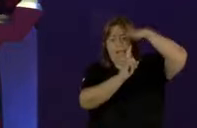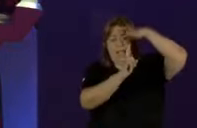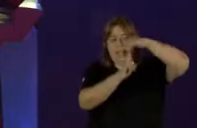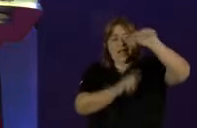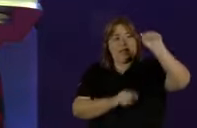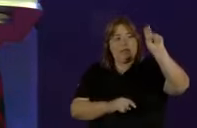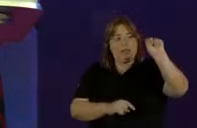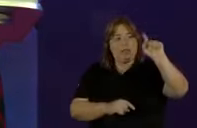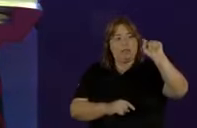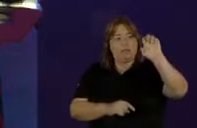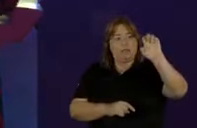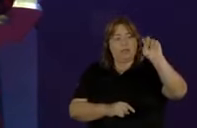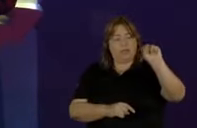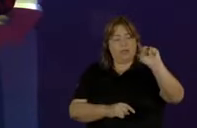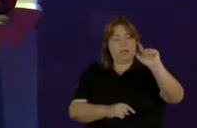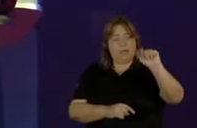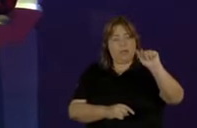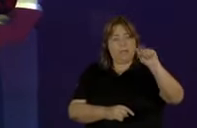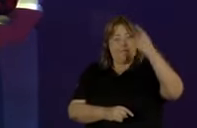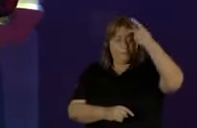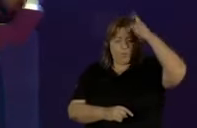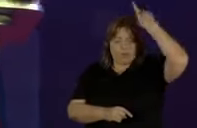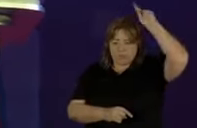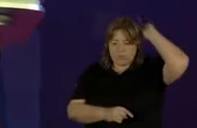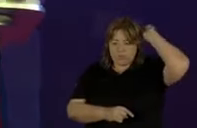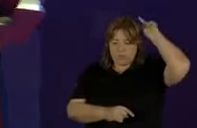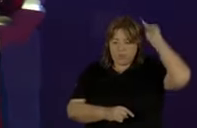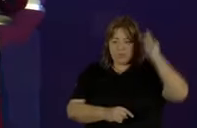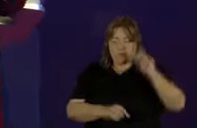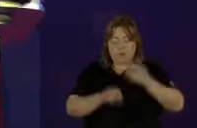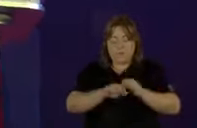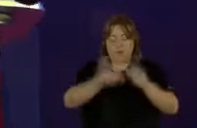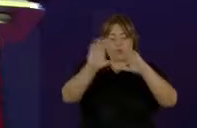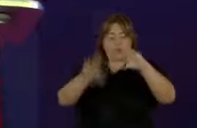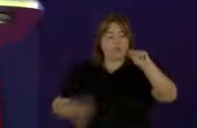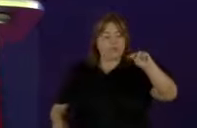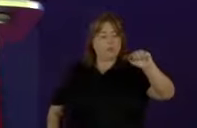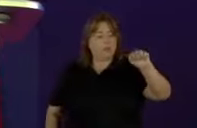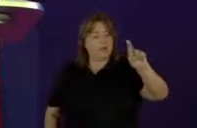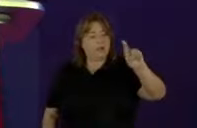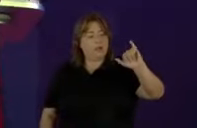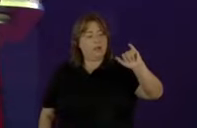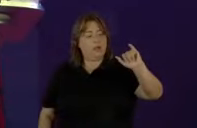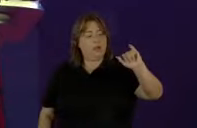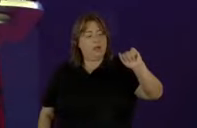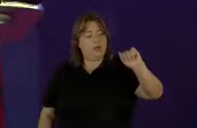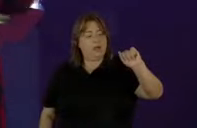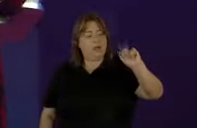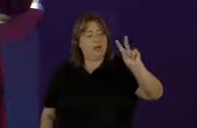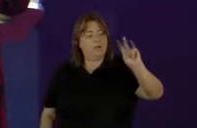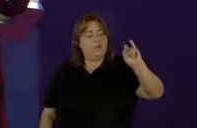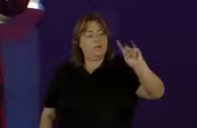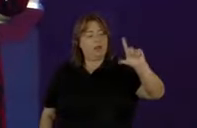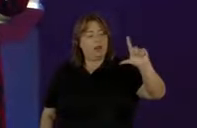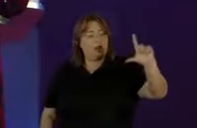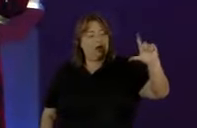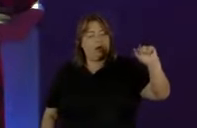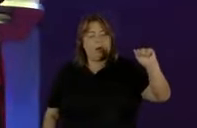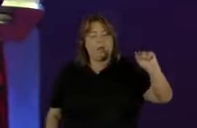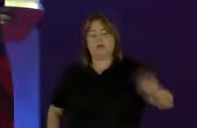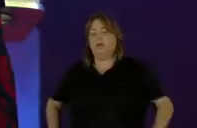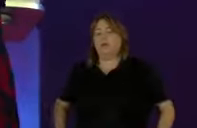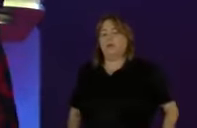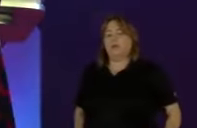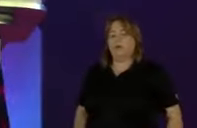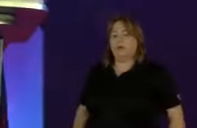al Señor y el apoyo de los hermanos, pudimos montar la antena otra vez. Se ve bien bonito, ¿verdad? Qué bueno. Gloria a Dios, qué bueno.